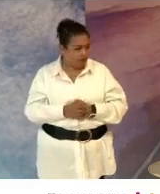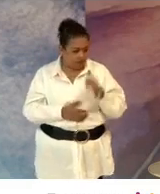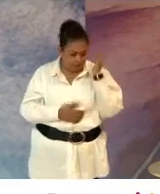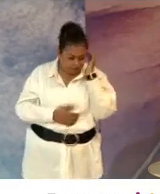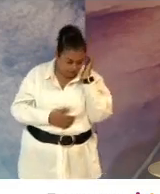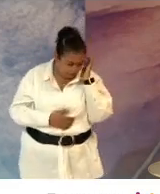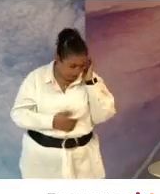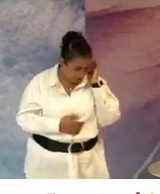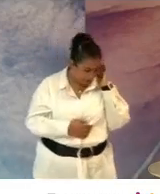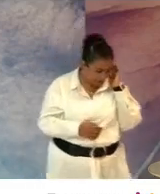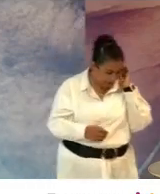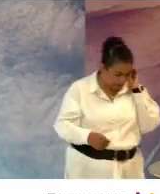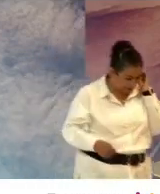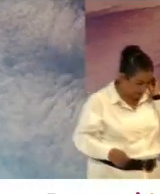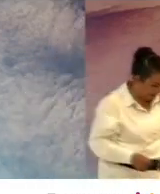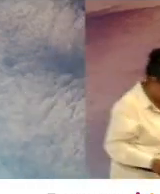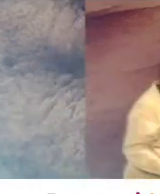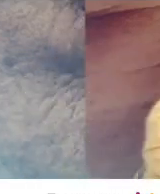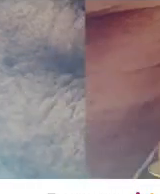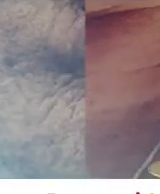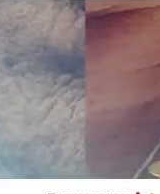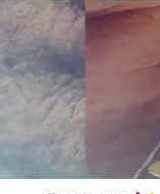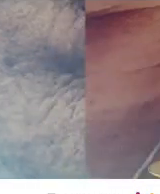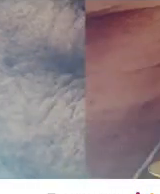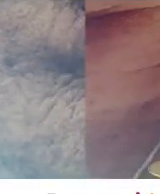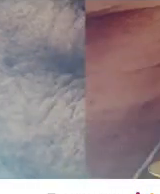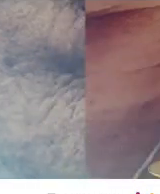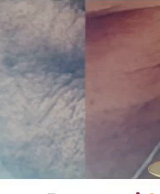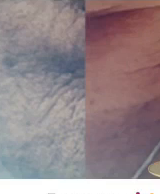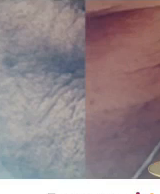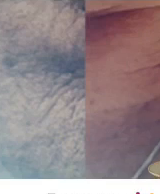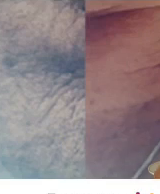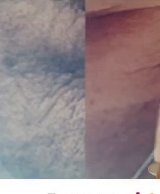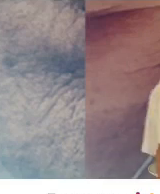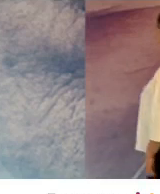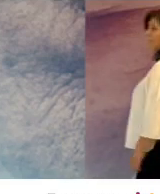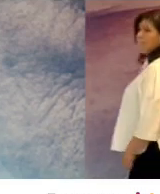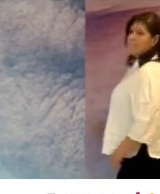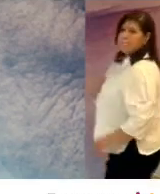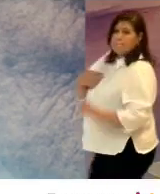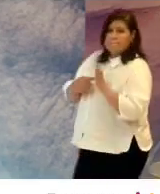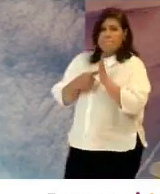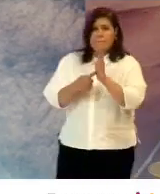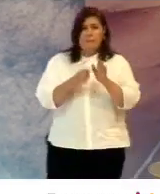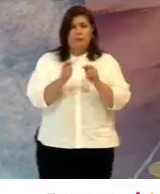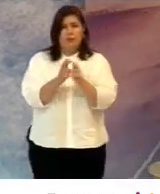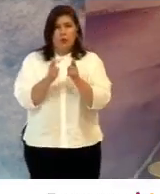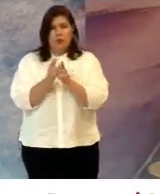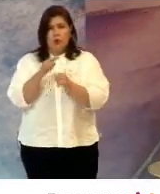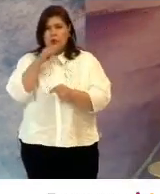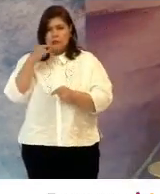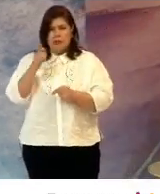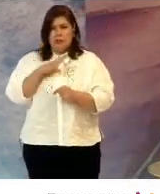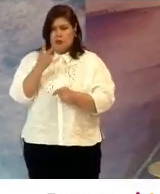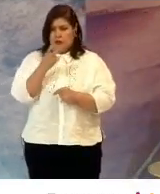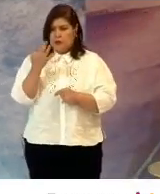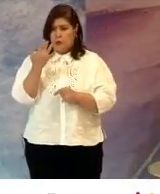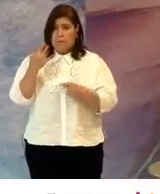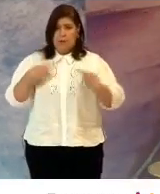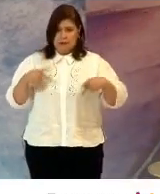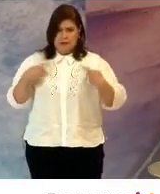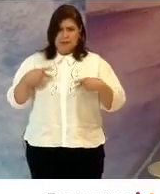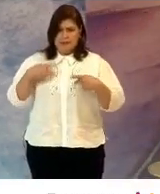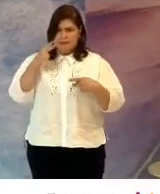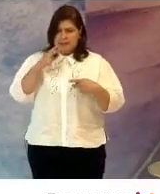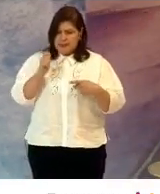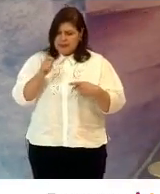El grupo en Chile de 250 personas, pero también aquel evento de un día. ¿Y qué es esto? Es un espacio